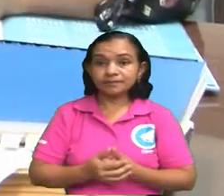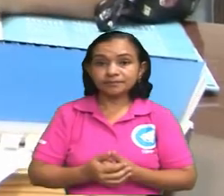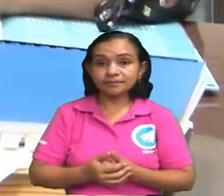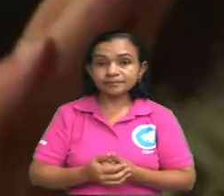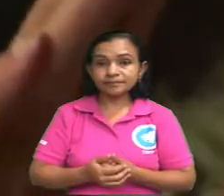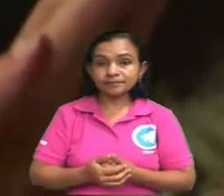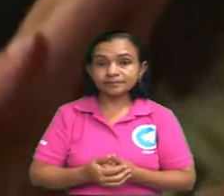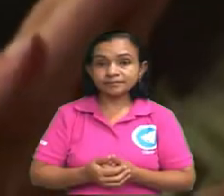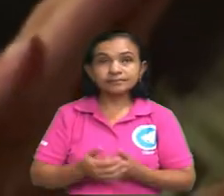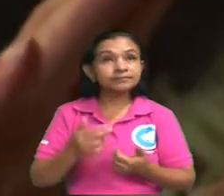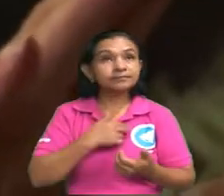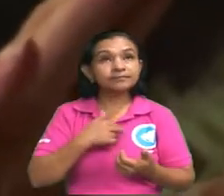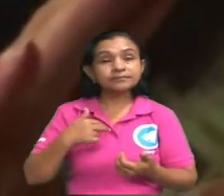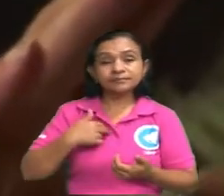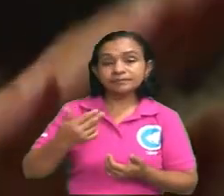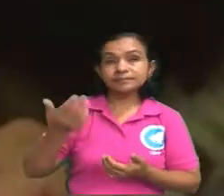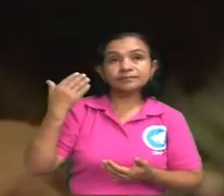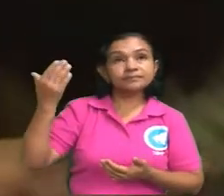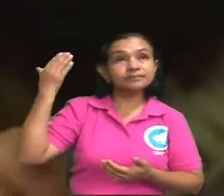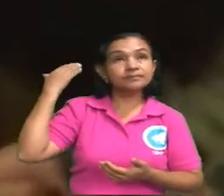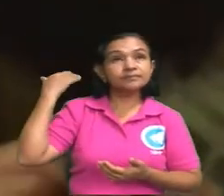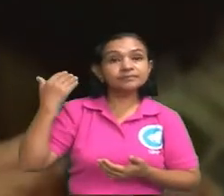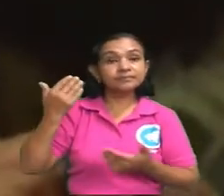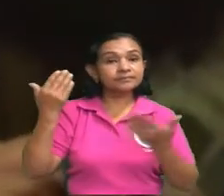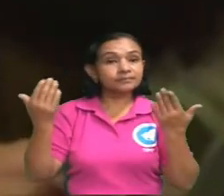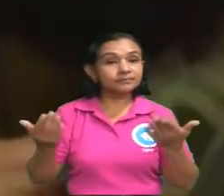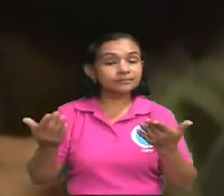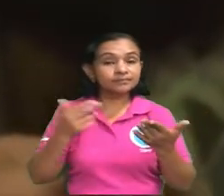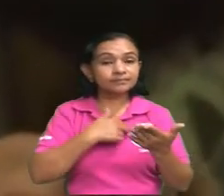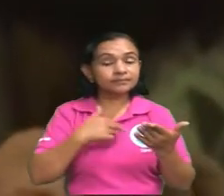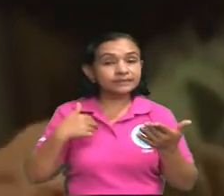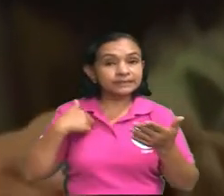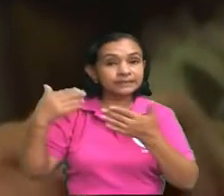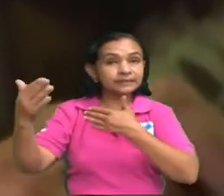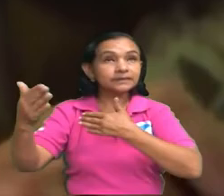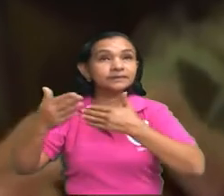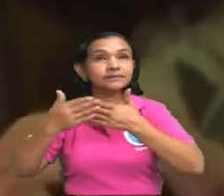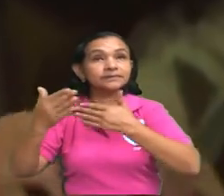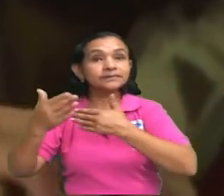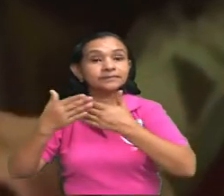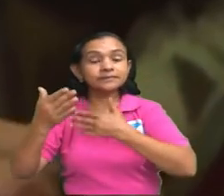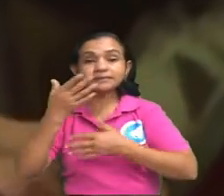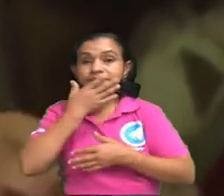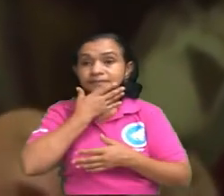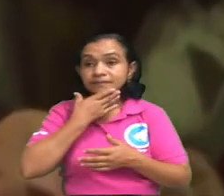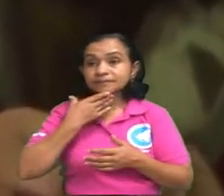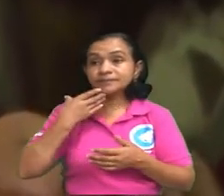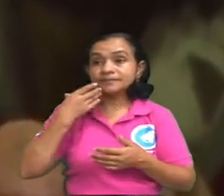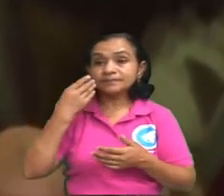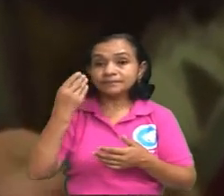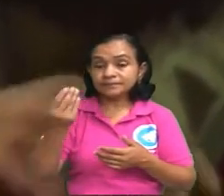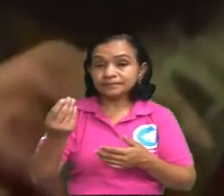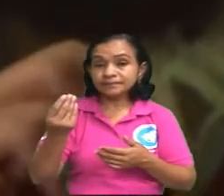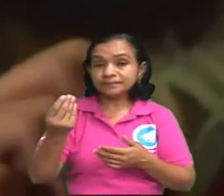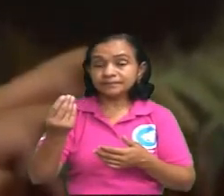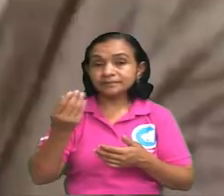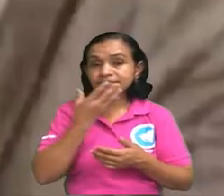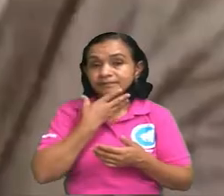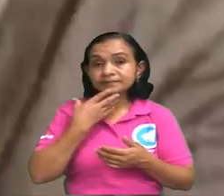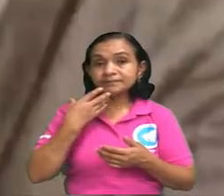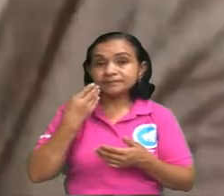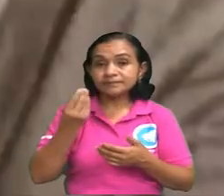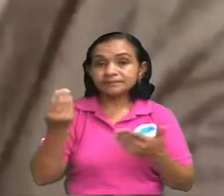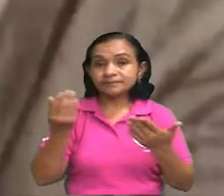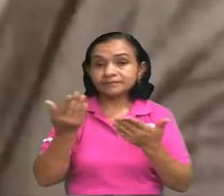un antecedente histórico que los acerca desde jóvenes, desde adolescentes,